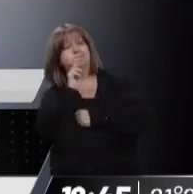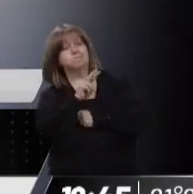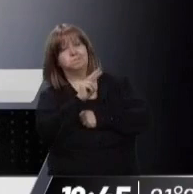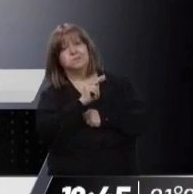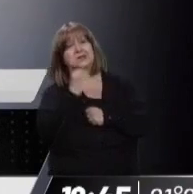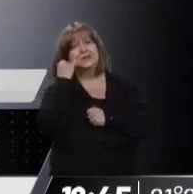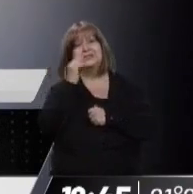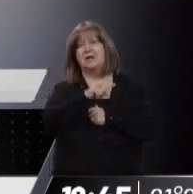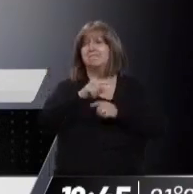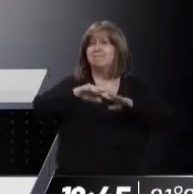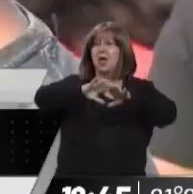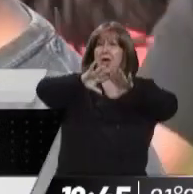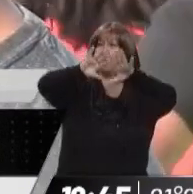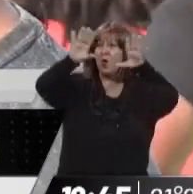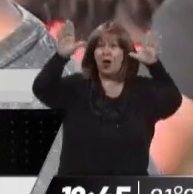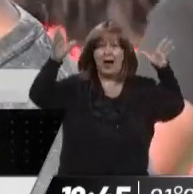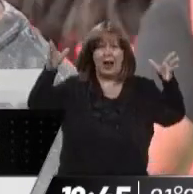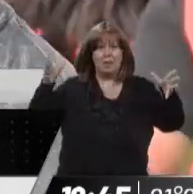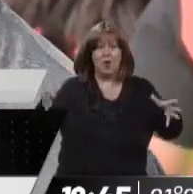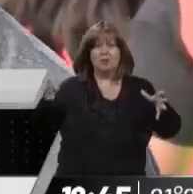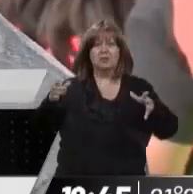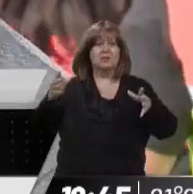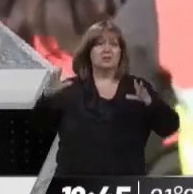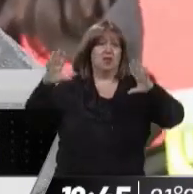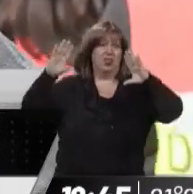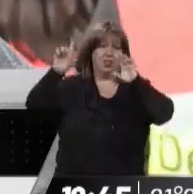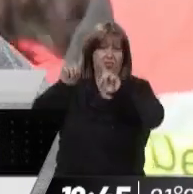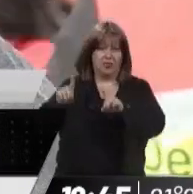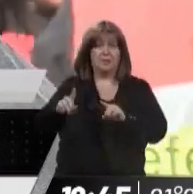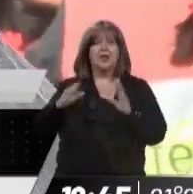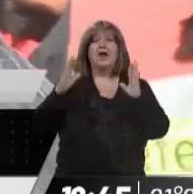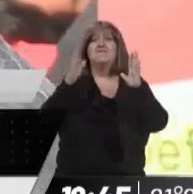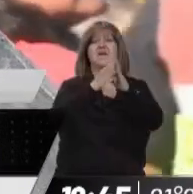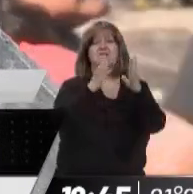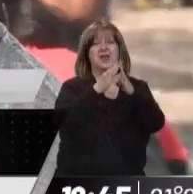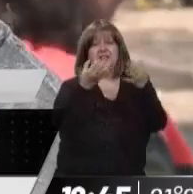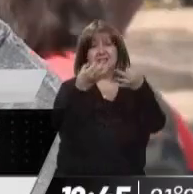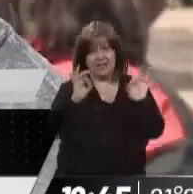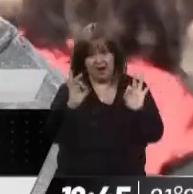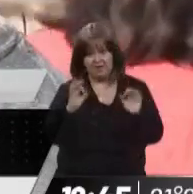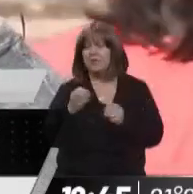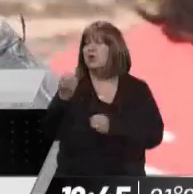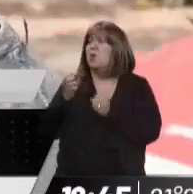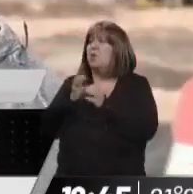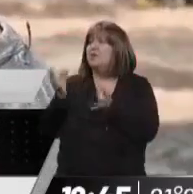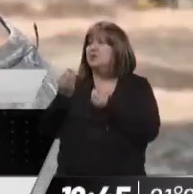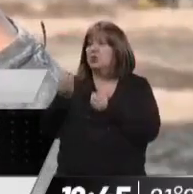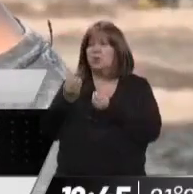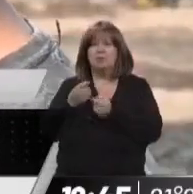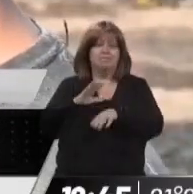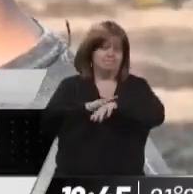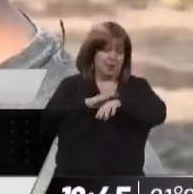todo eso. Bueno, todo lo que es herramienta de trabajo, todo eso se ha dañado, pero la vivienda no, nada. Contame cómo empezó. Y empezó eso